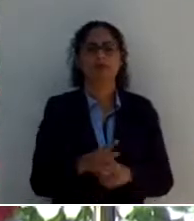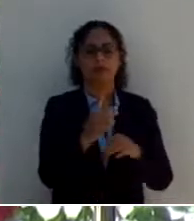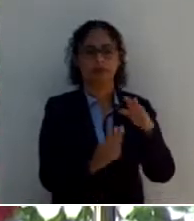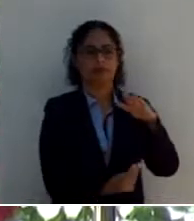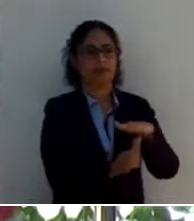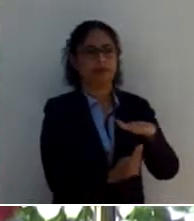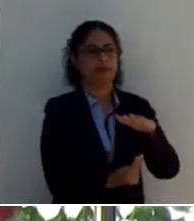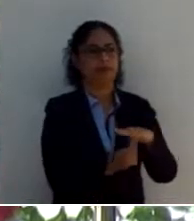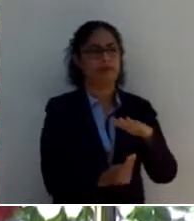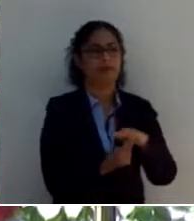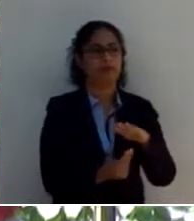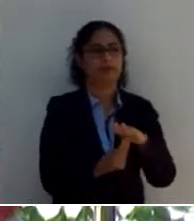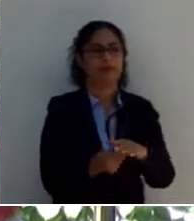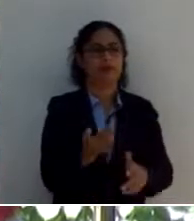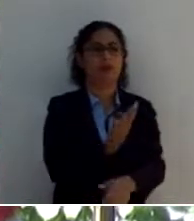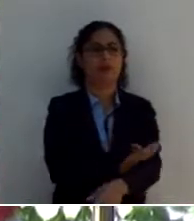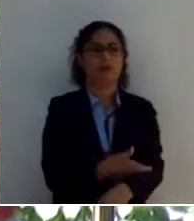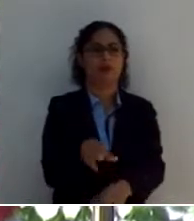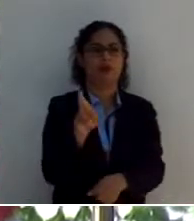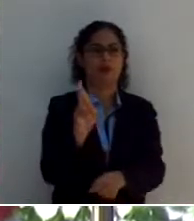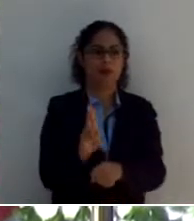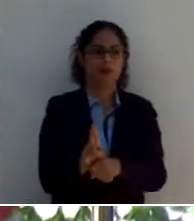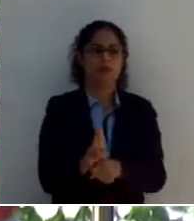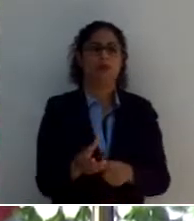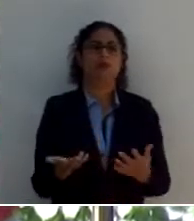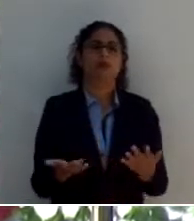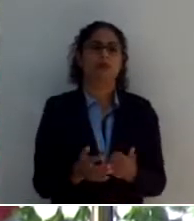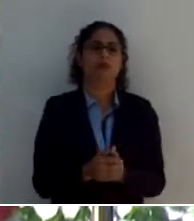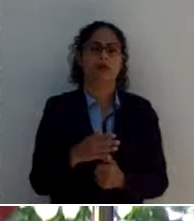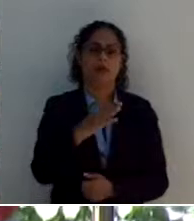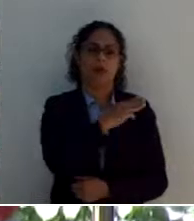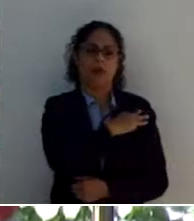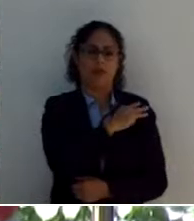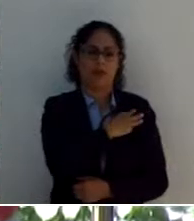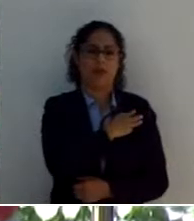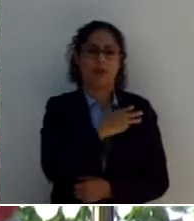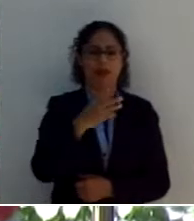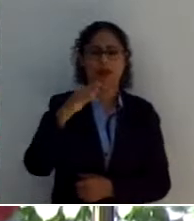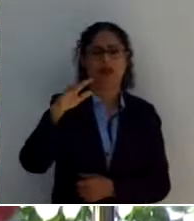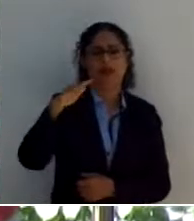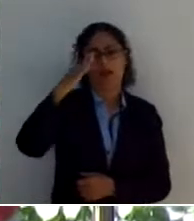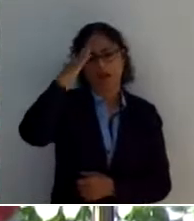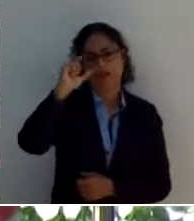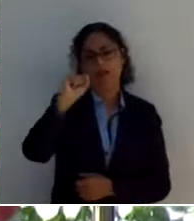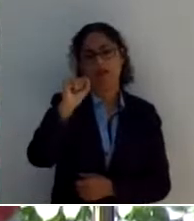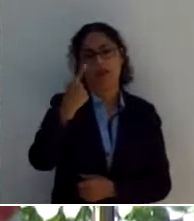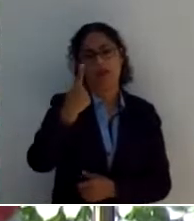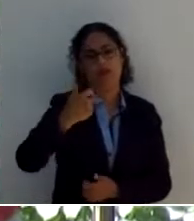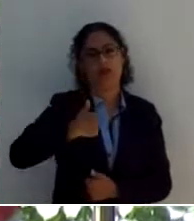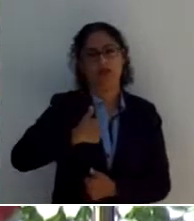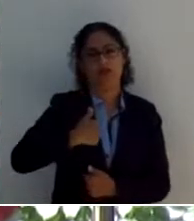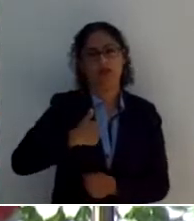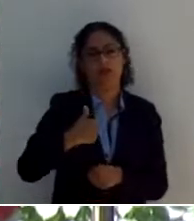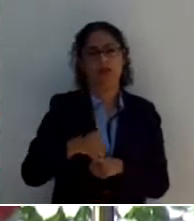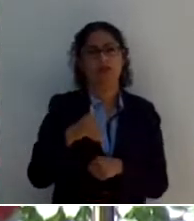mesa, ¿no?, la coordinación, a mi comandante Barrera de la 21 Zona